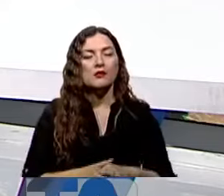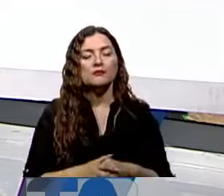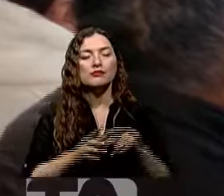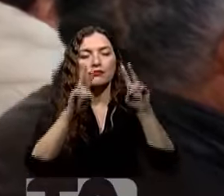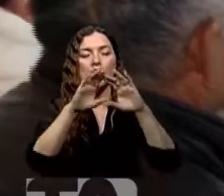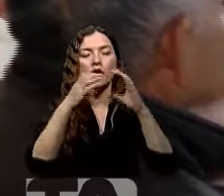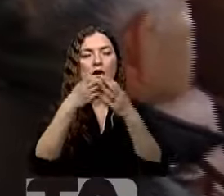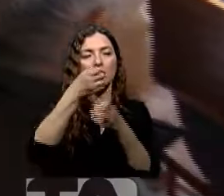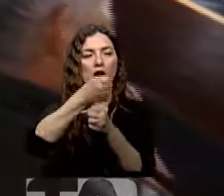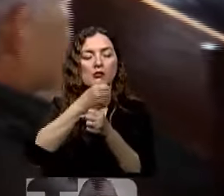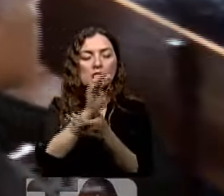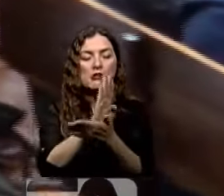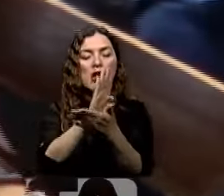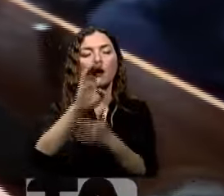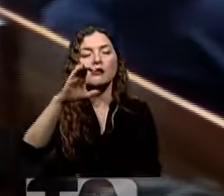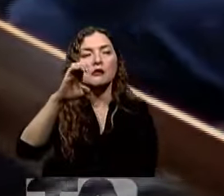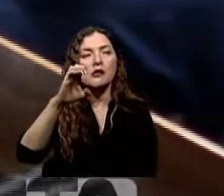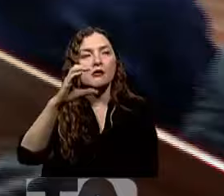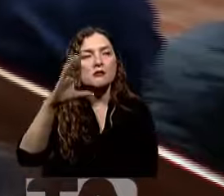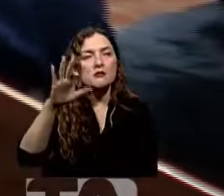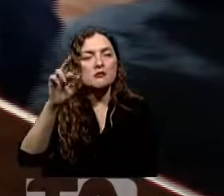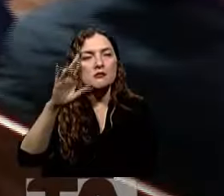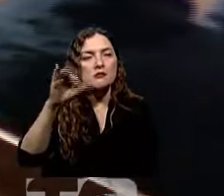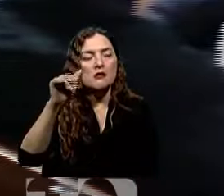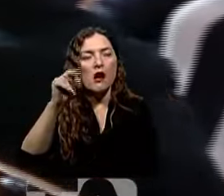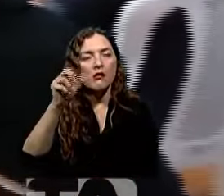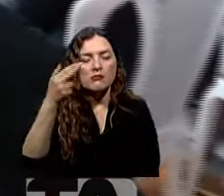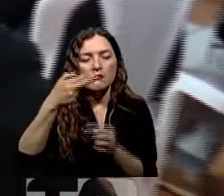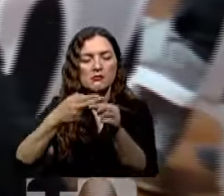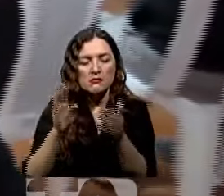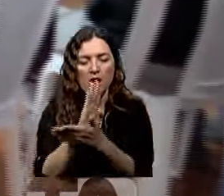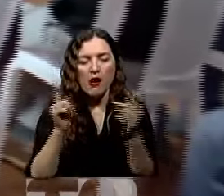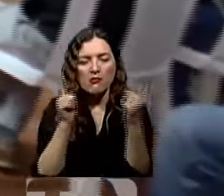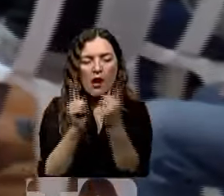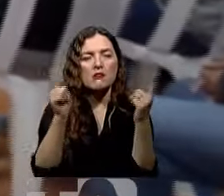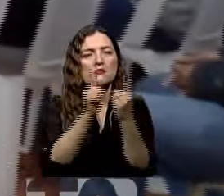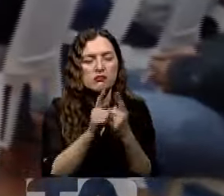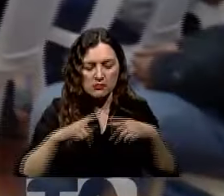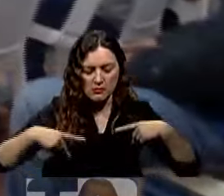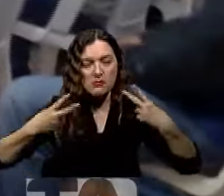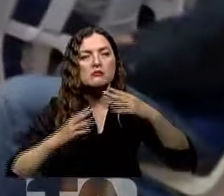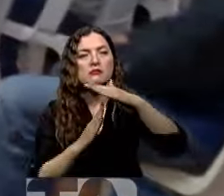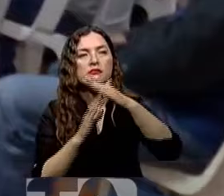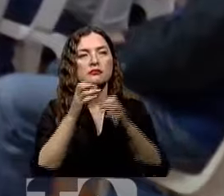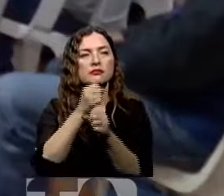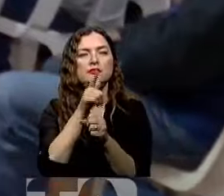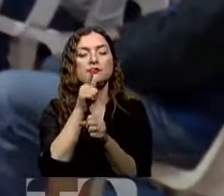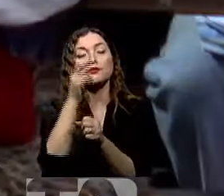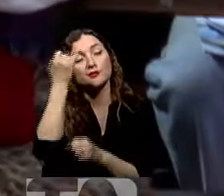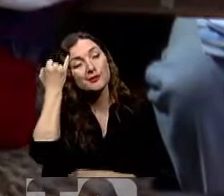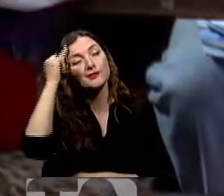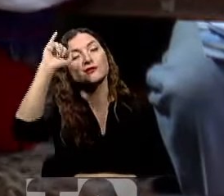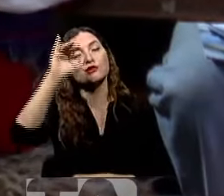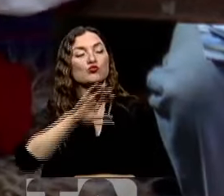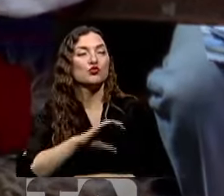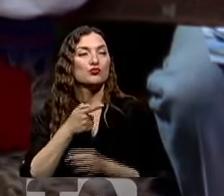del Barrio La Ecuatoriana participó en el encuentro de barrios por la vida, la paz y la seguridad, una iniciativa del municipio de Quito que busca